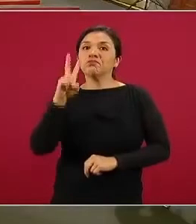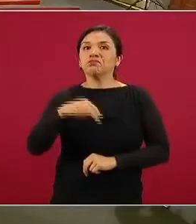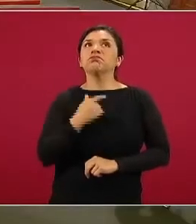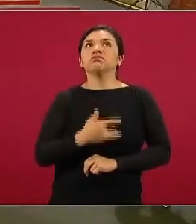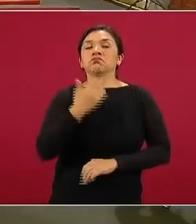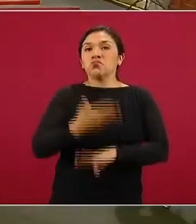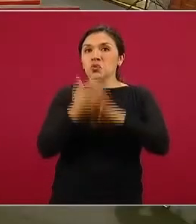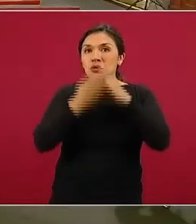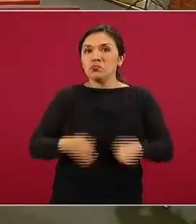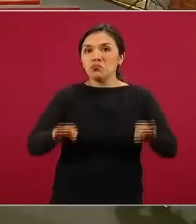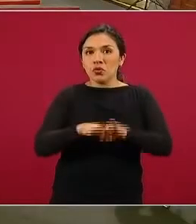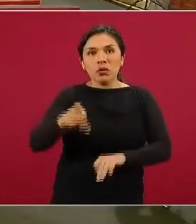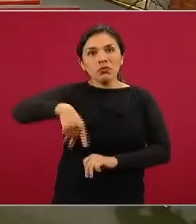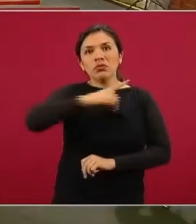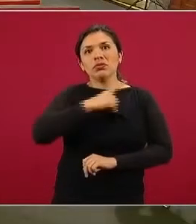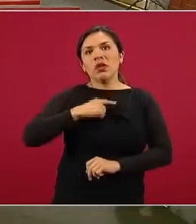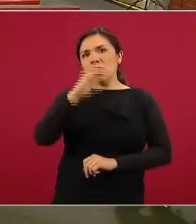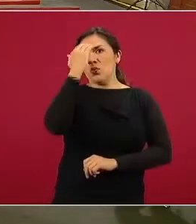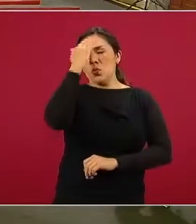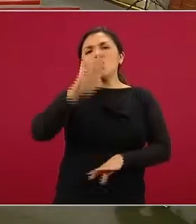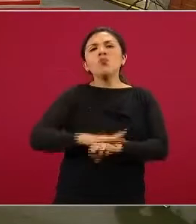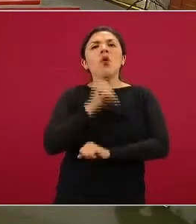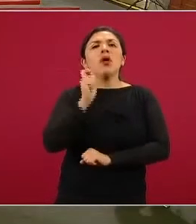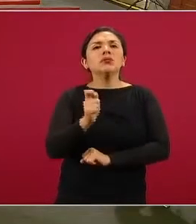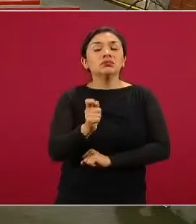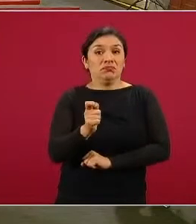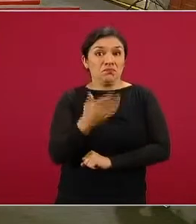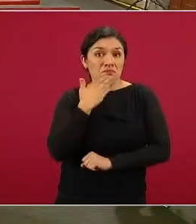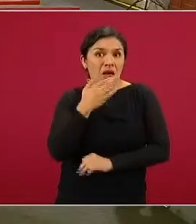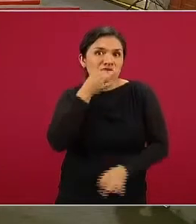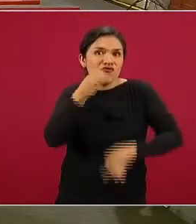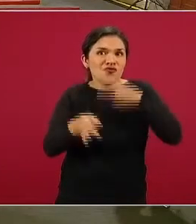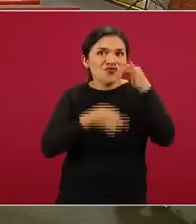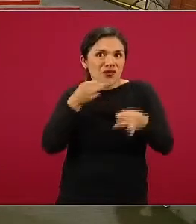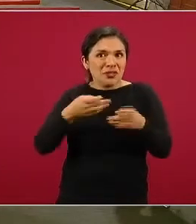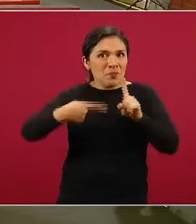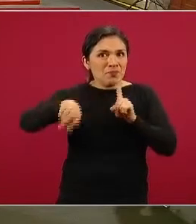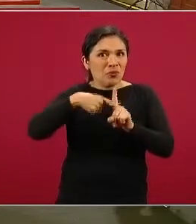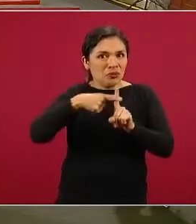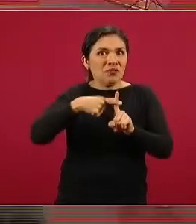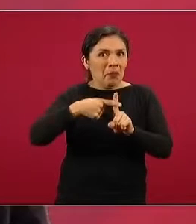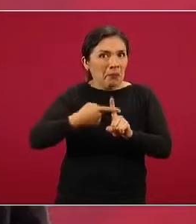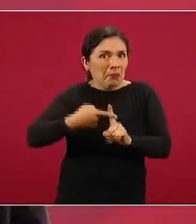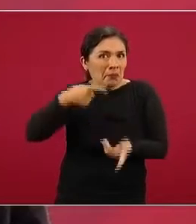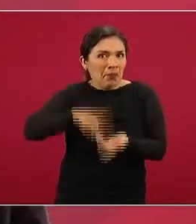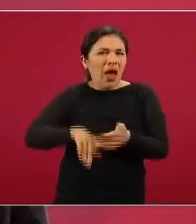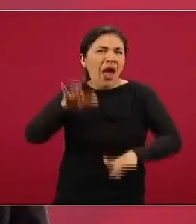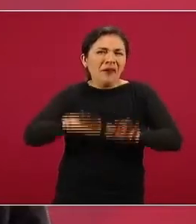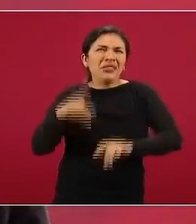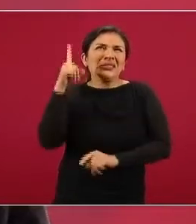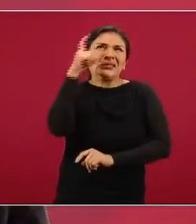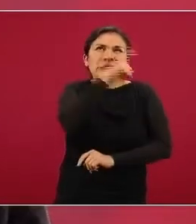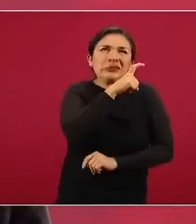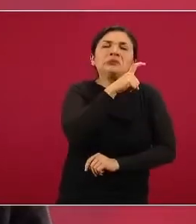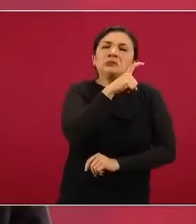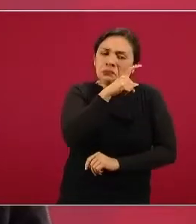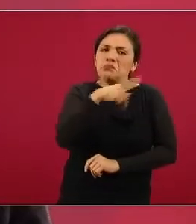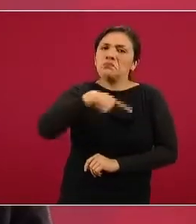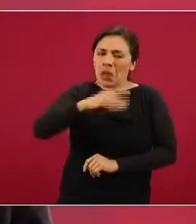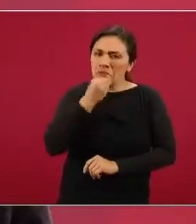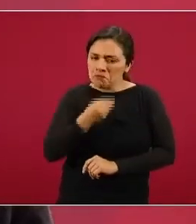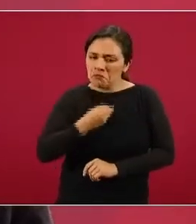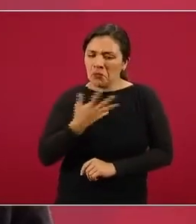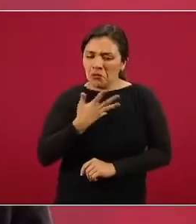que es importante que se conozca, en primera porque hay muy buenas noticias o noticias positivas dentro de las dificultades que enfrenta el